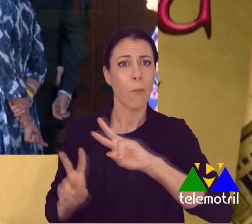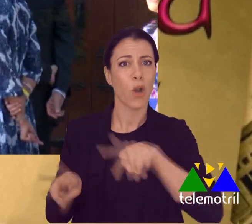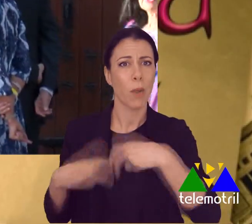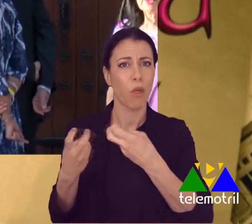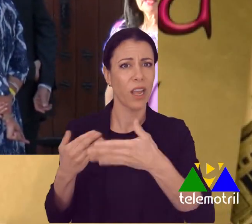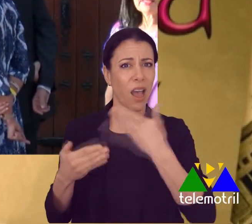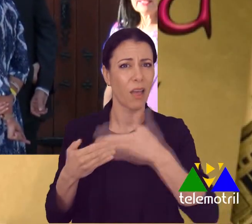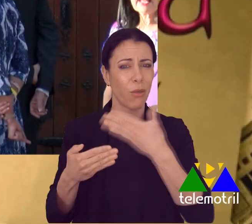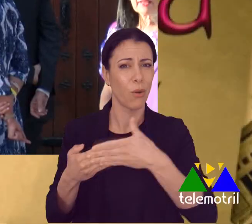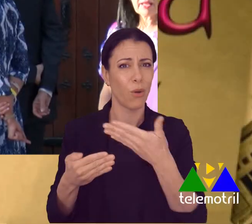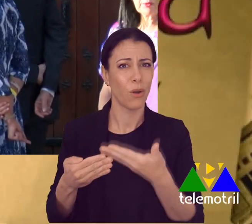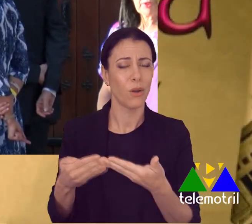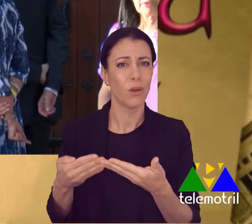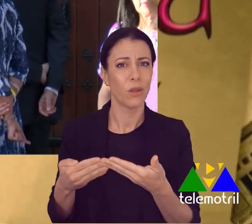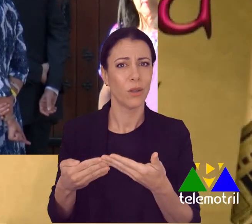poquito,